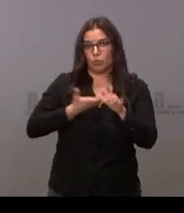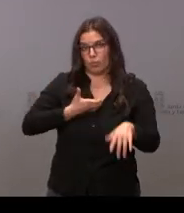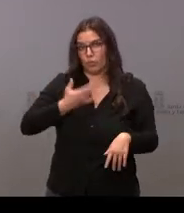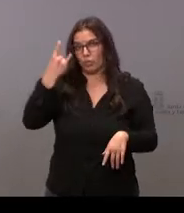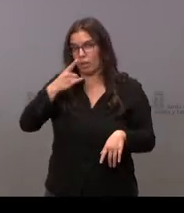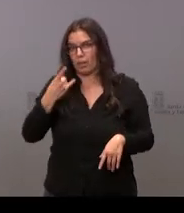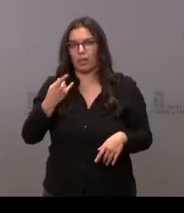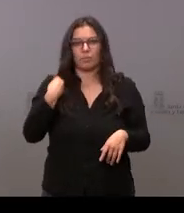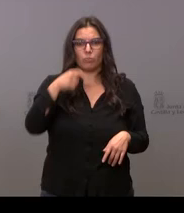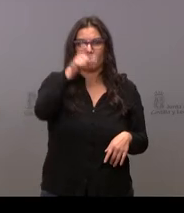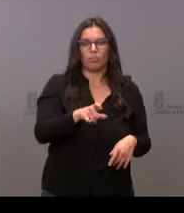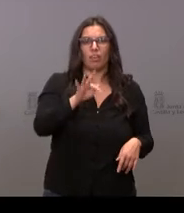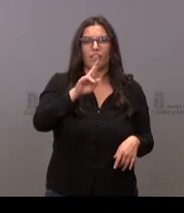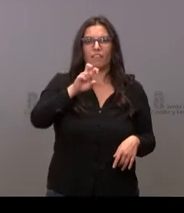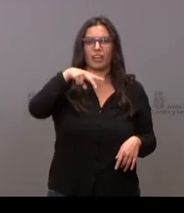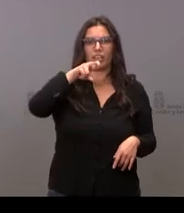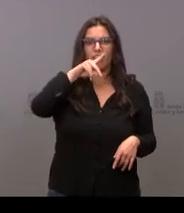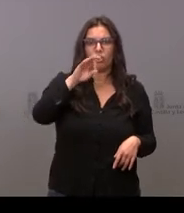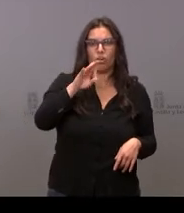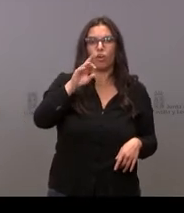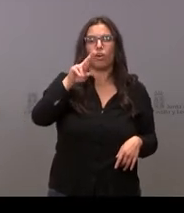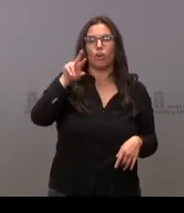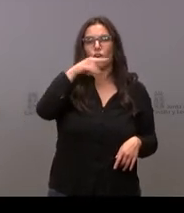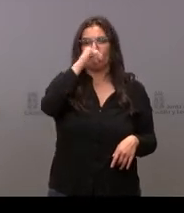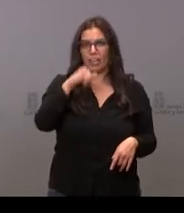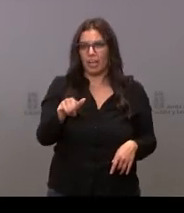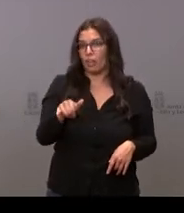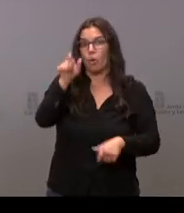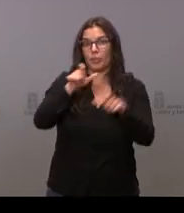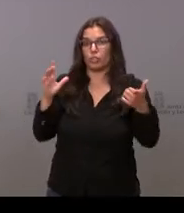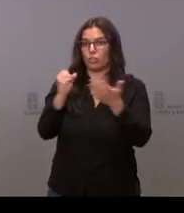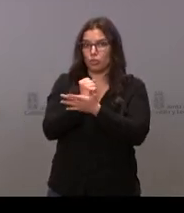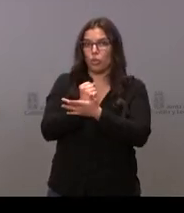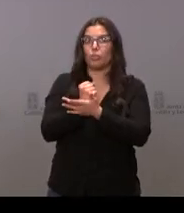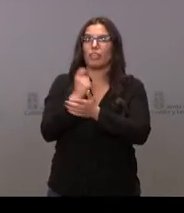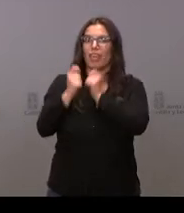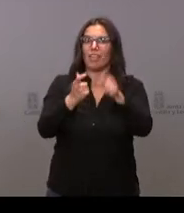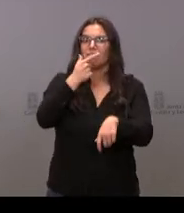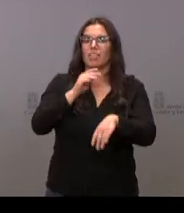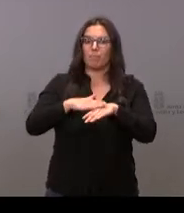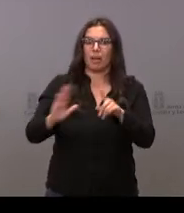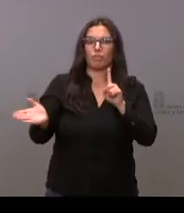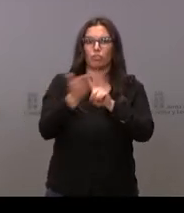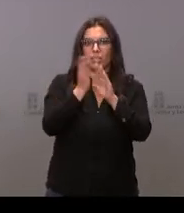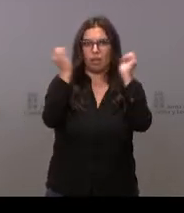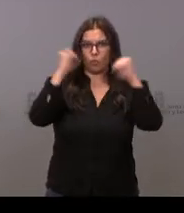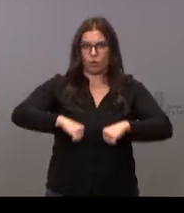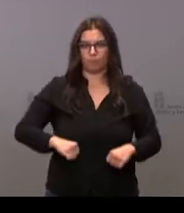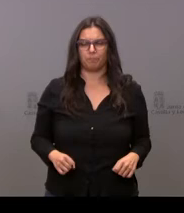fernando rodríguez con todos aquellos que hacéis posible que este acuerdo salga adelante